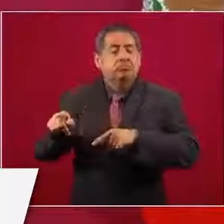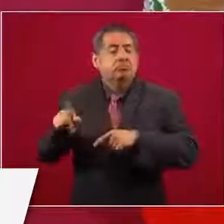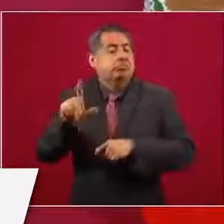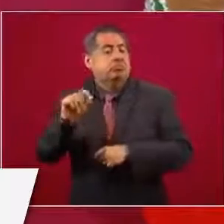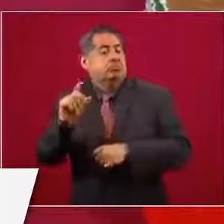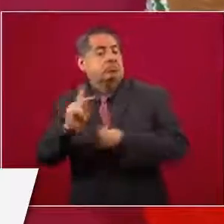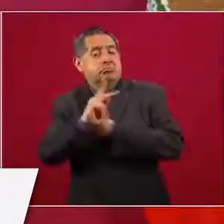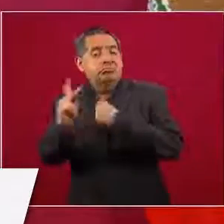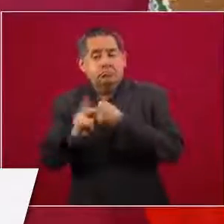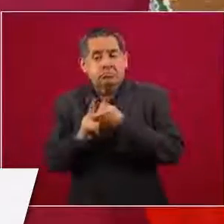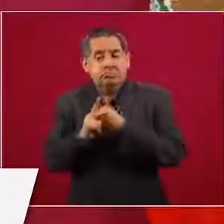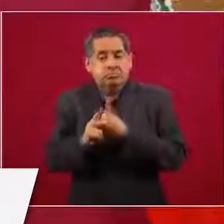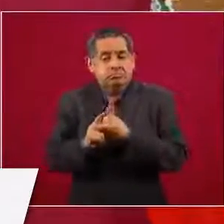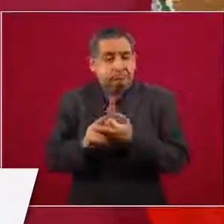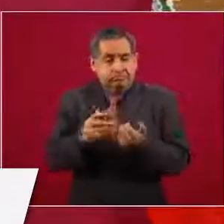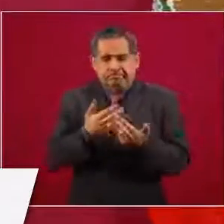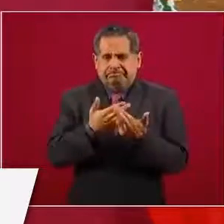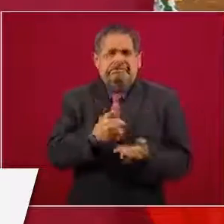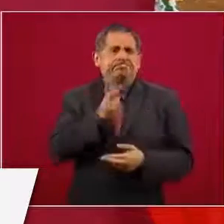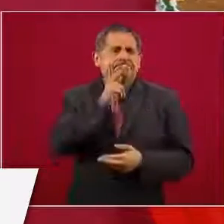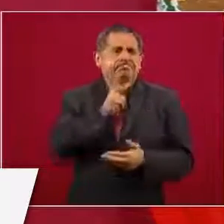que tienen petróleo,